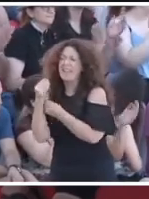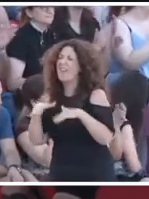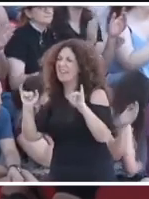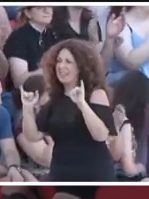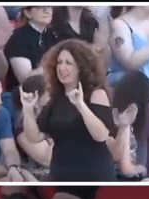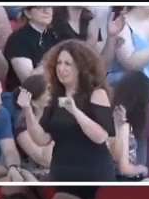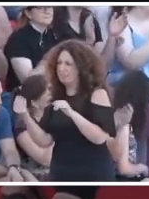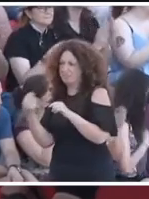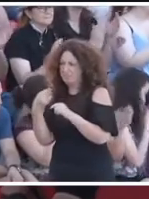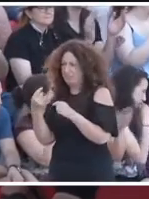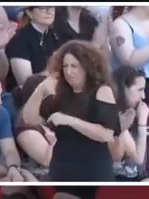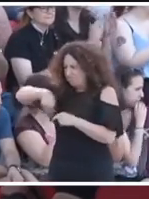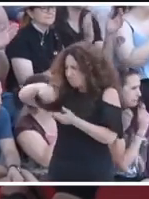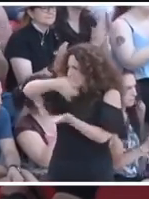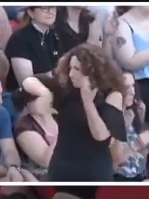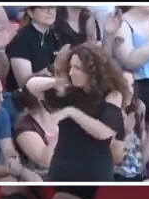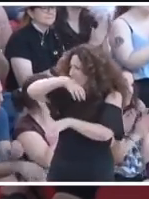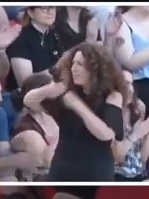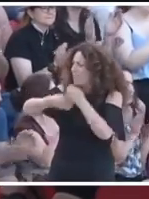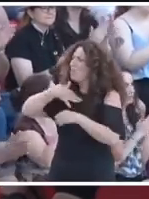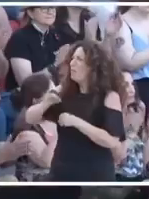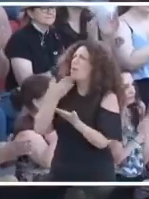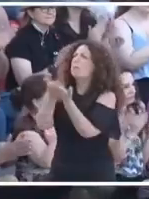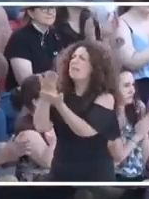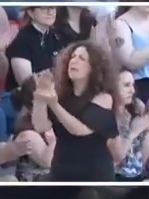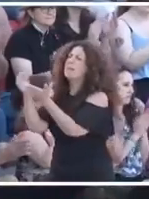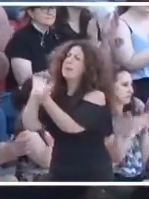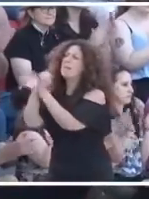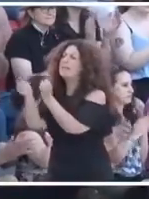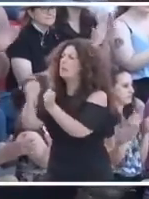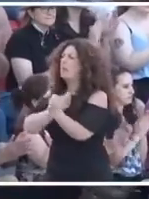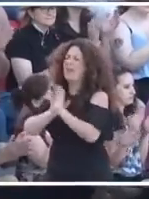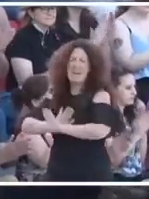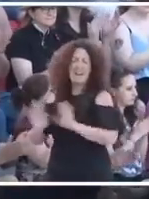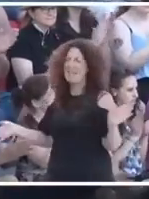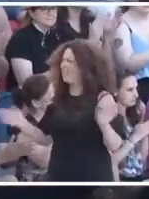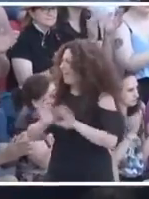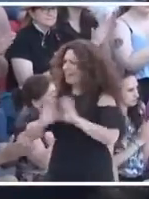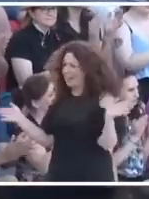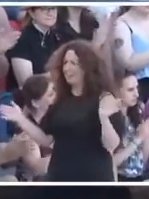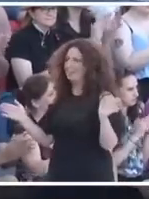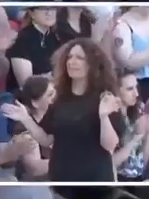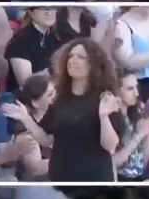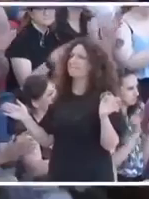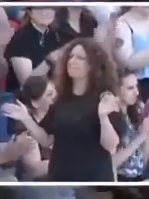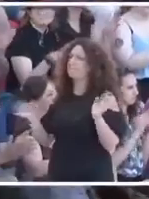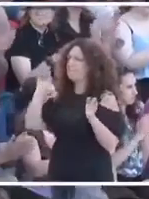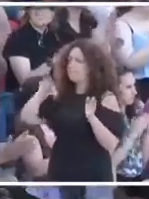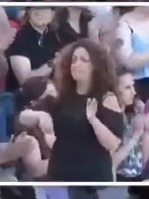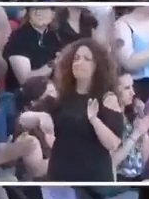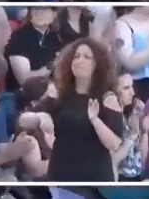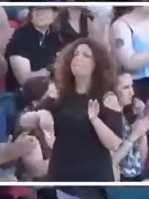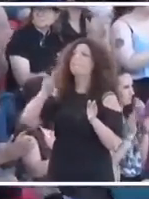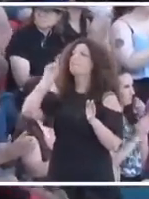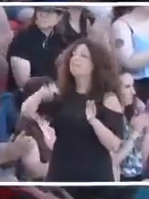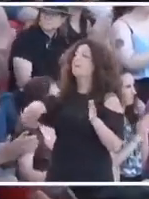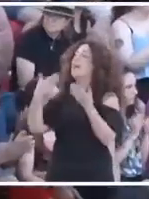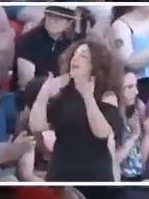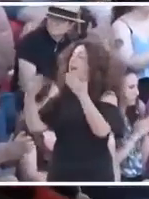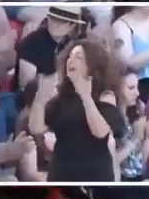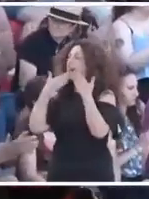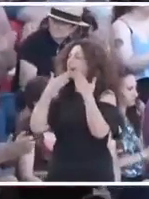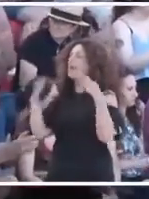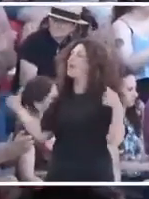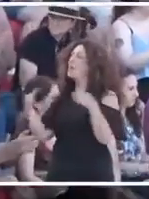deberle nada a nadie. Y particularmente quiero darle las gracias a la militancia de